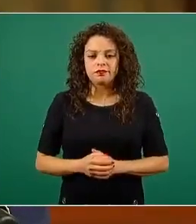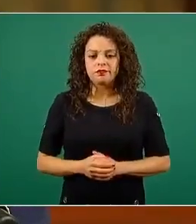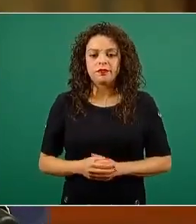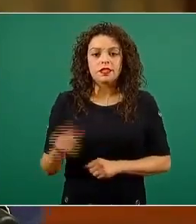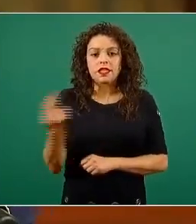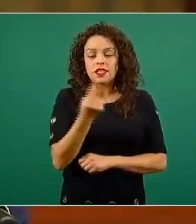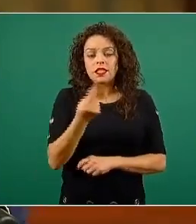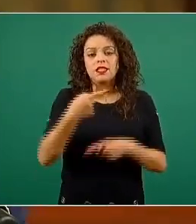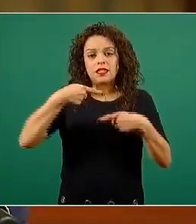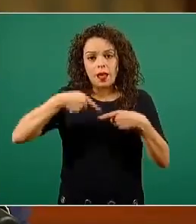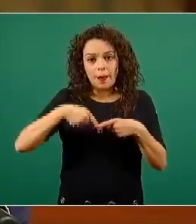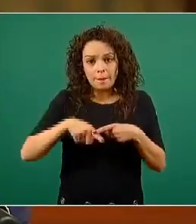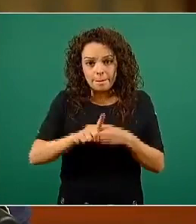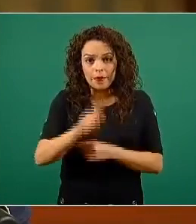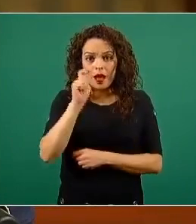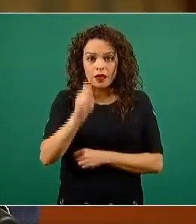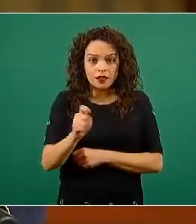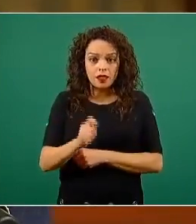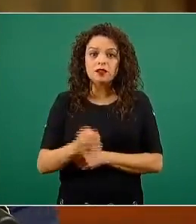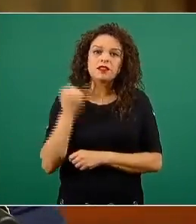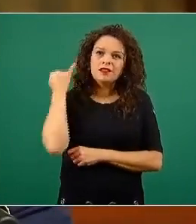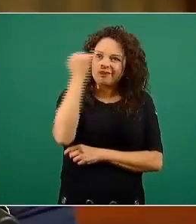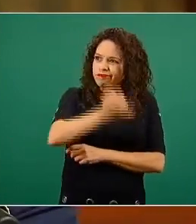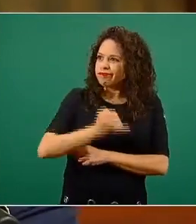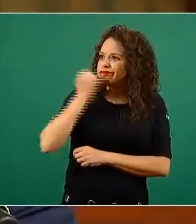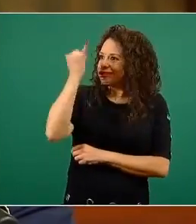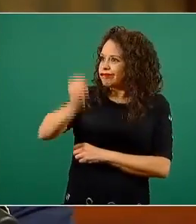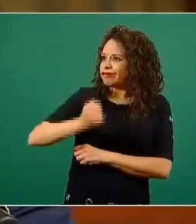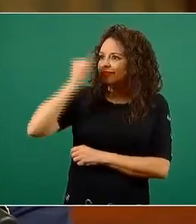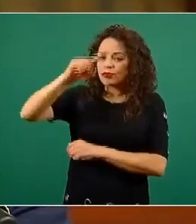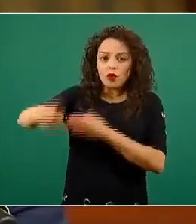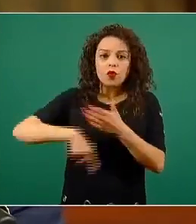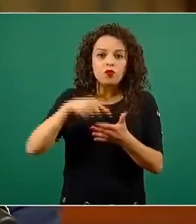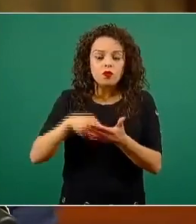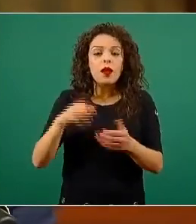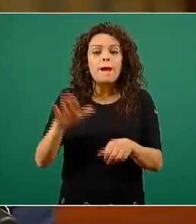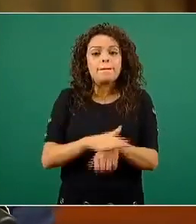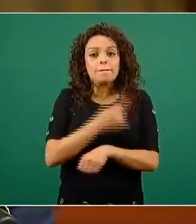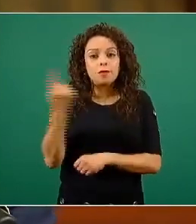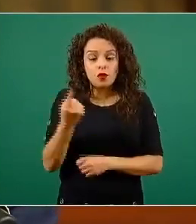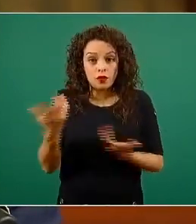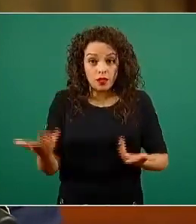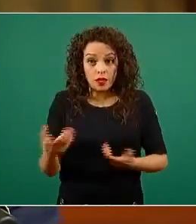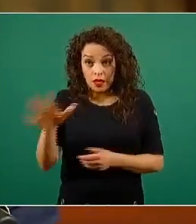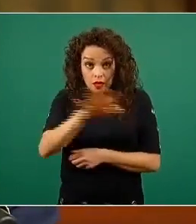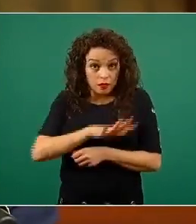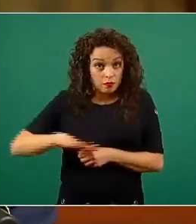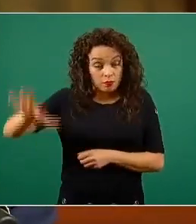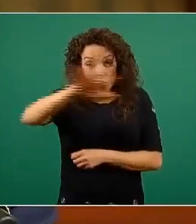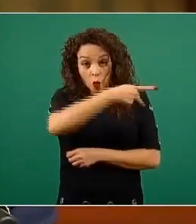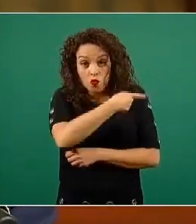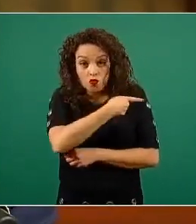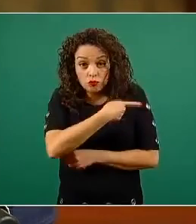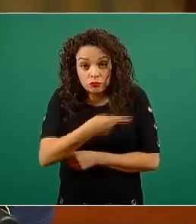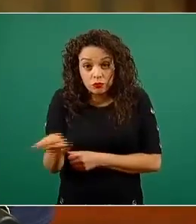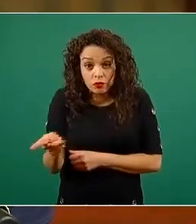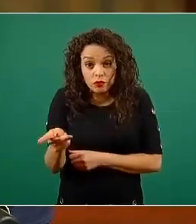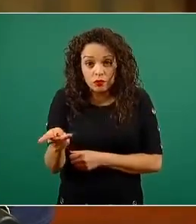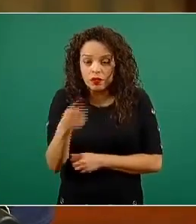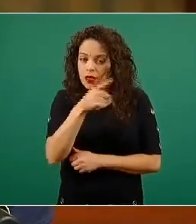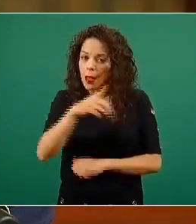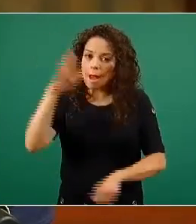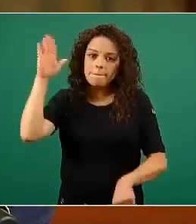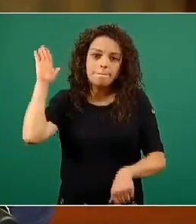periferia, se empiece desde las zonas remotas, porque son los pobres, y eso no hay que olvidarlo, quienes han pagado el